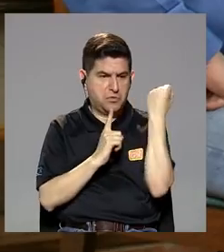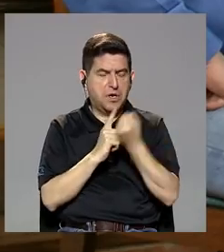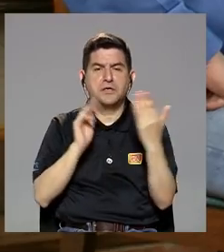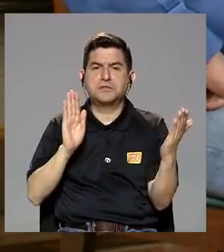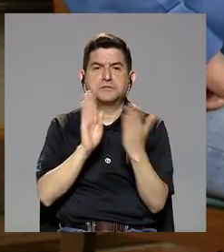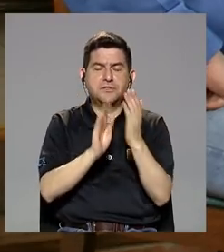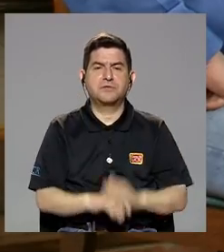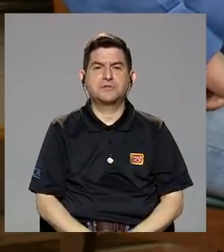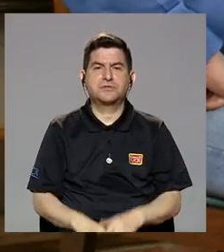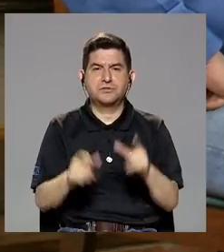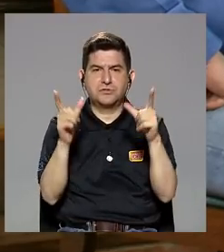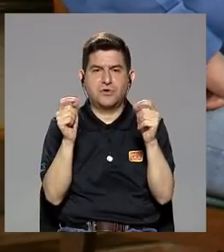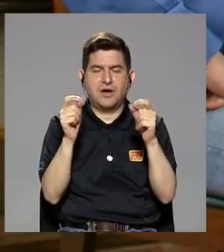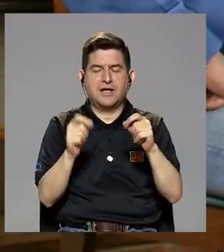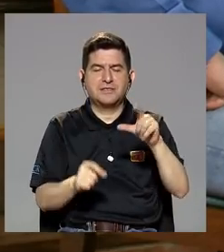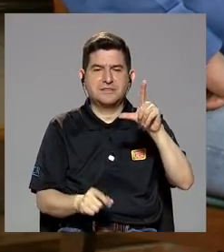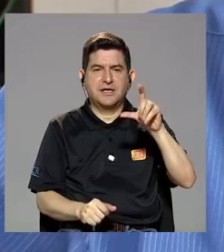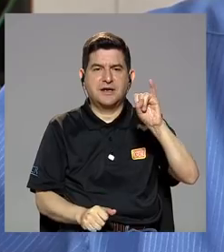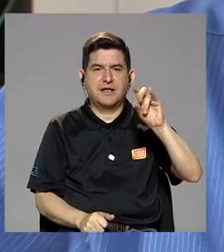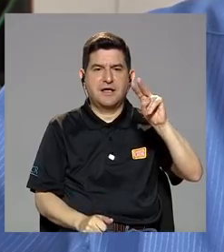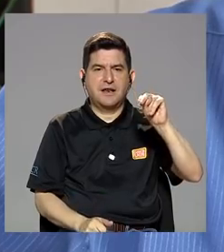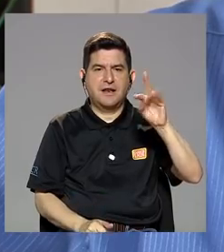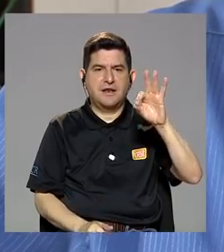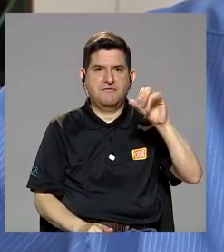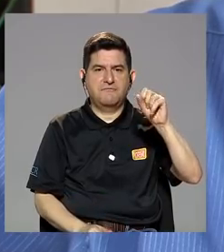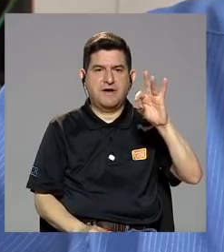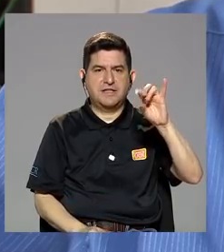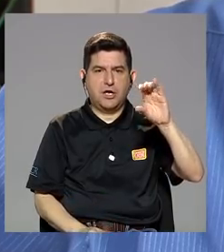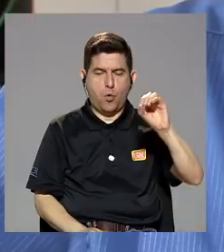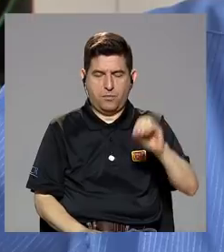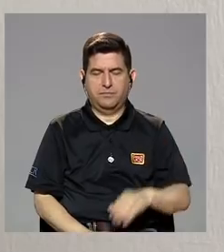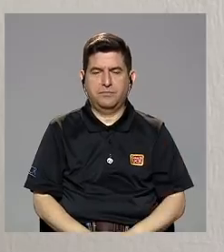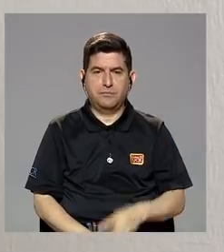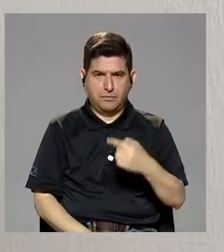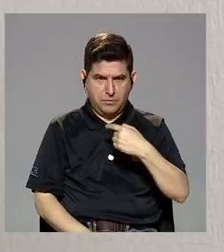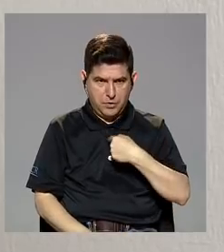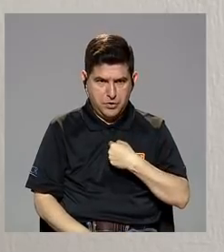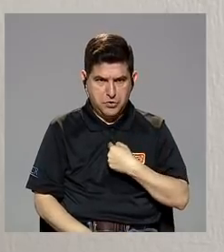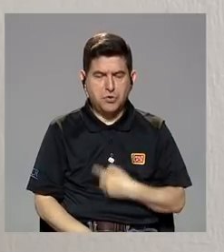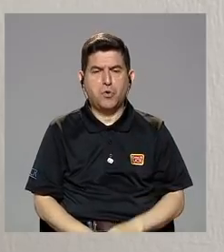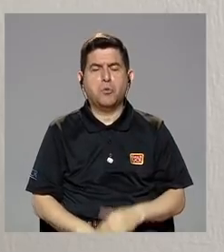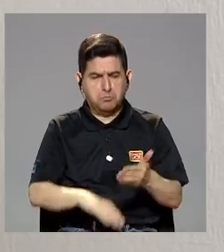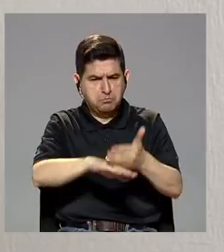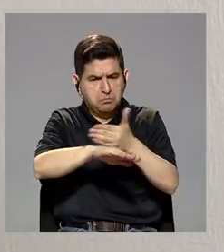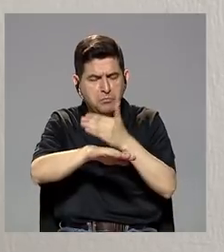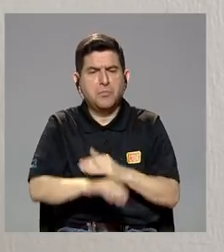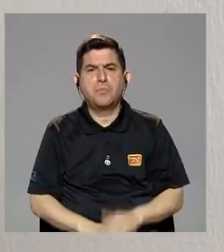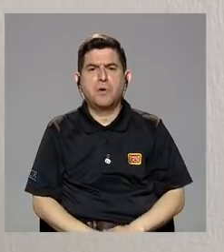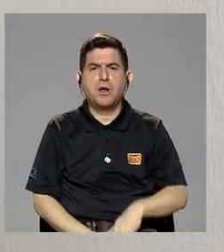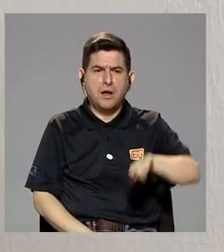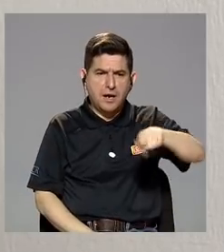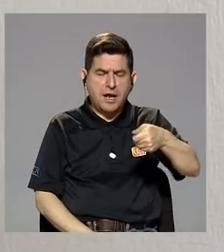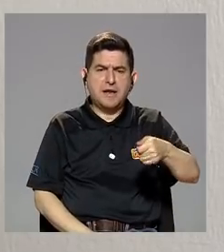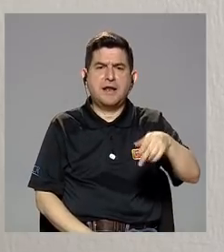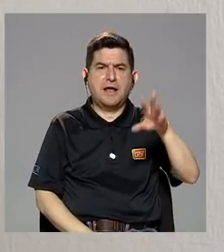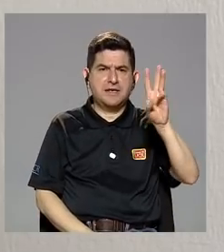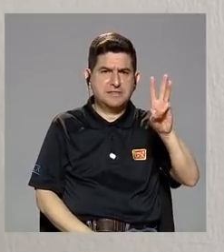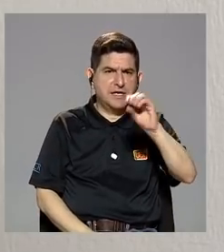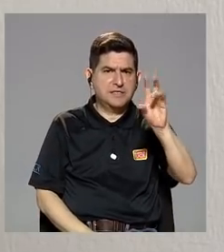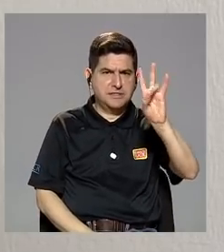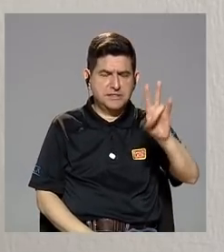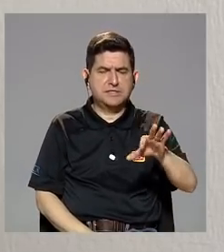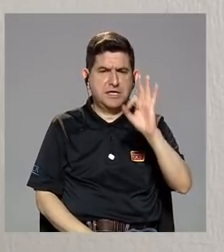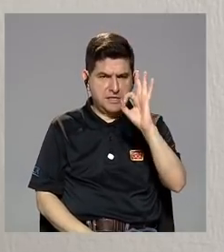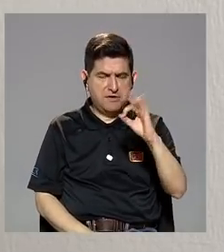un cáncer linfático el cual salir adelante y repetirse por toda la maravilla canal 7 también que